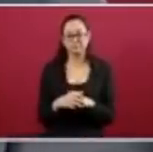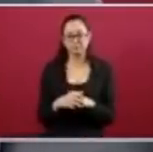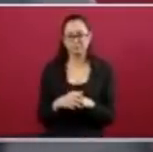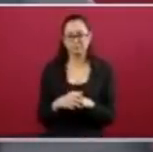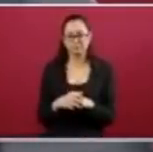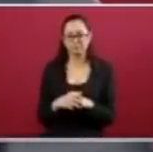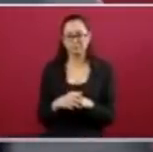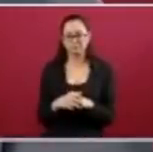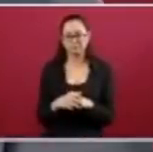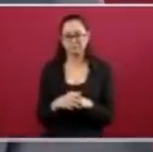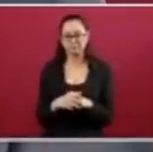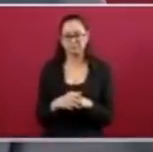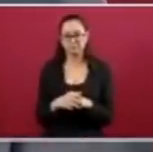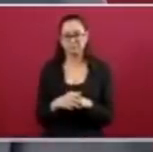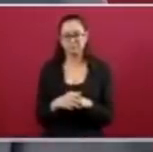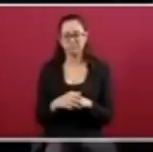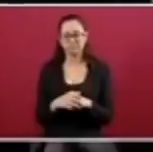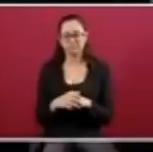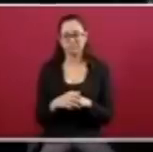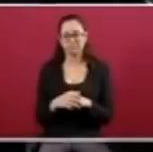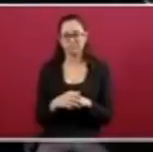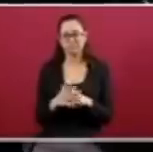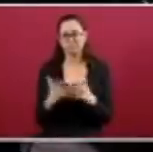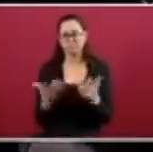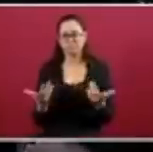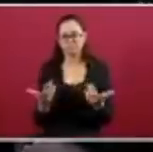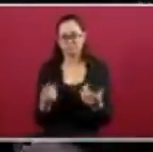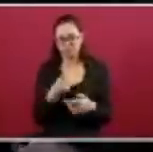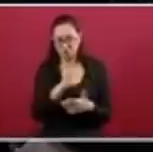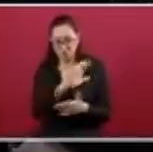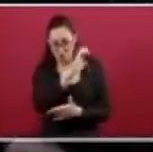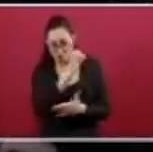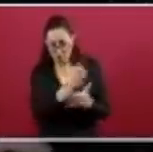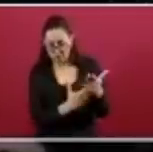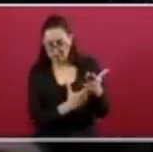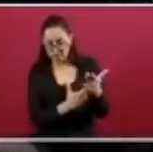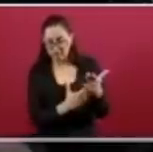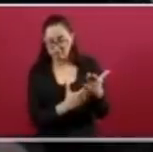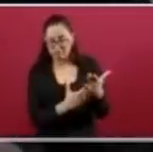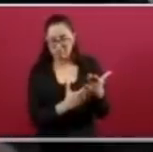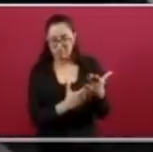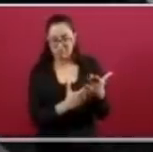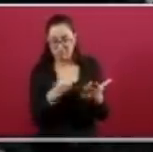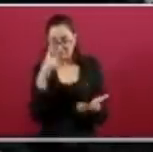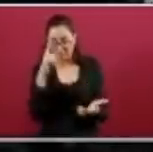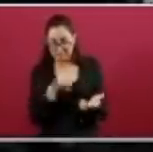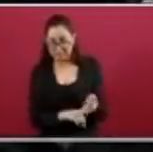es ético que se tenga un contrato que,